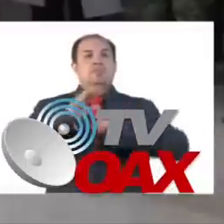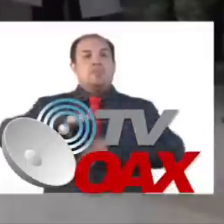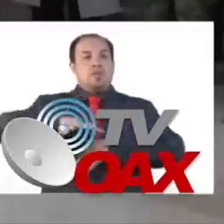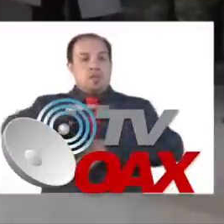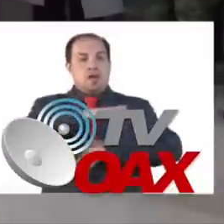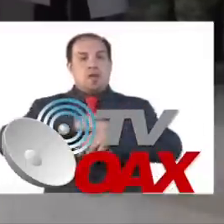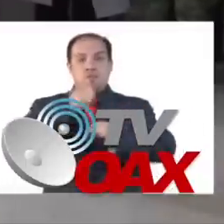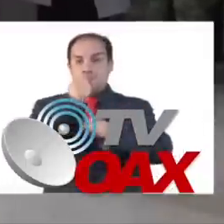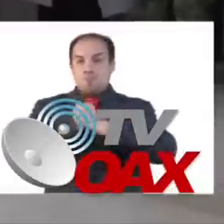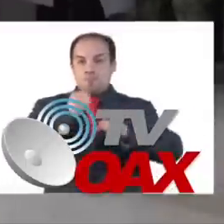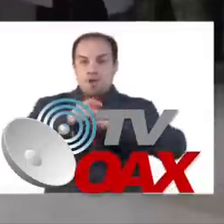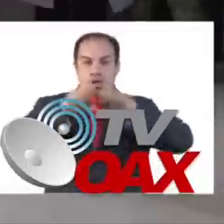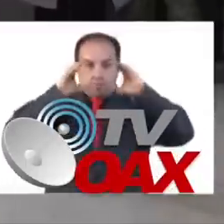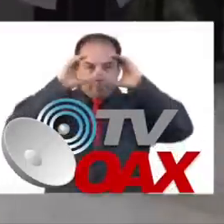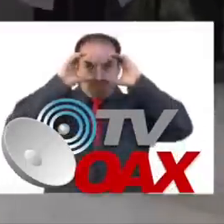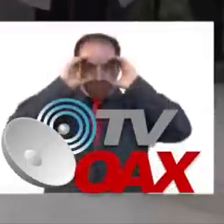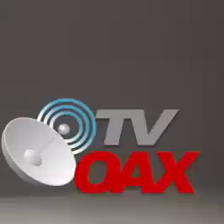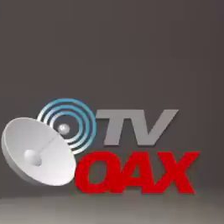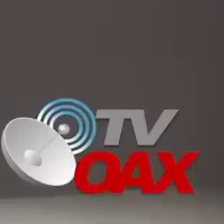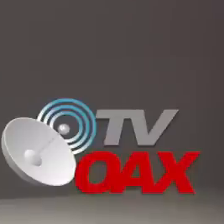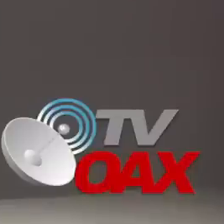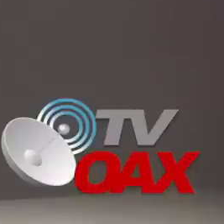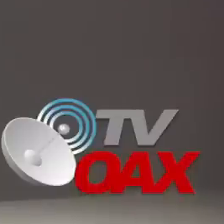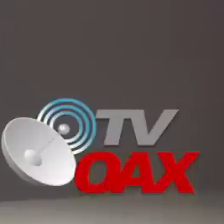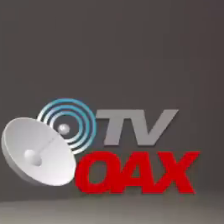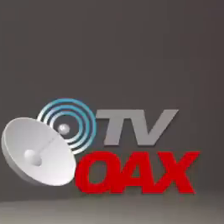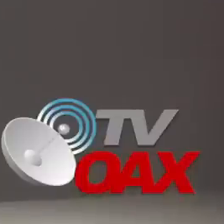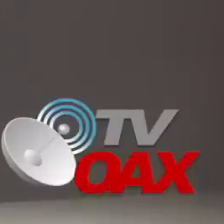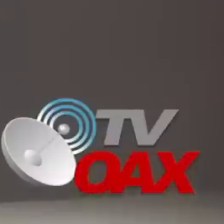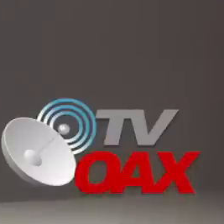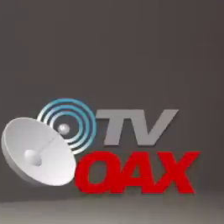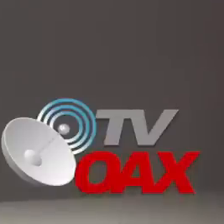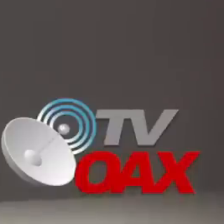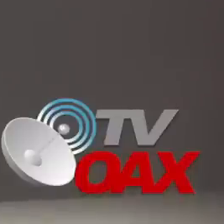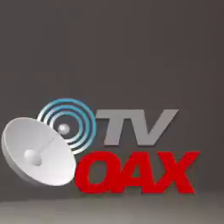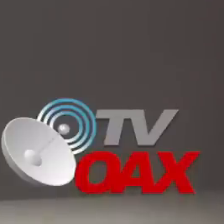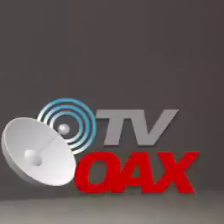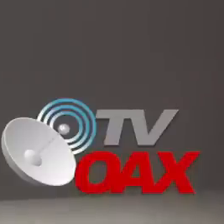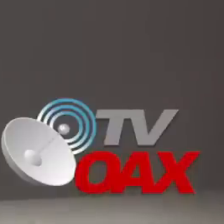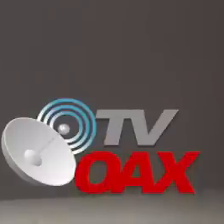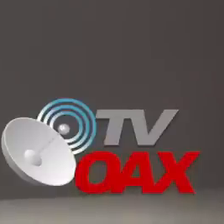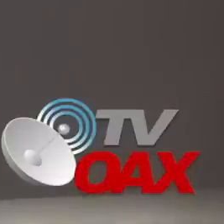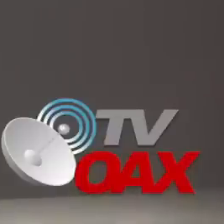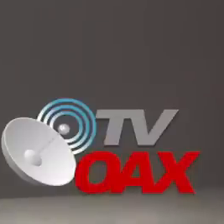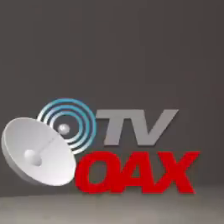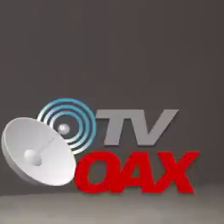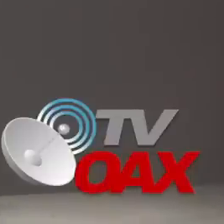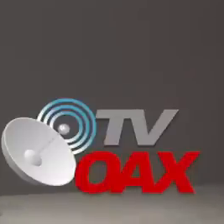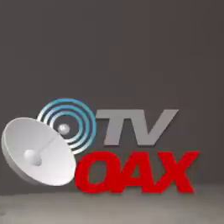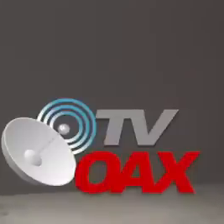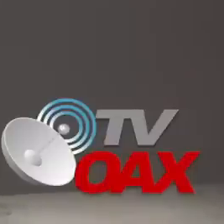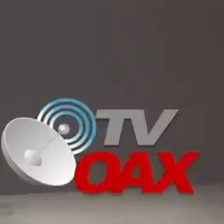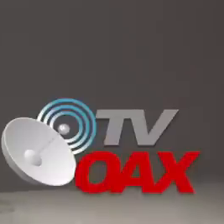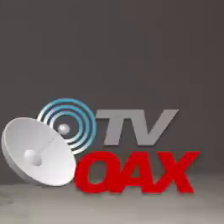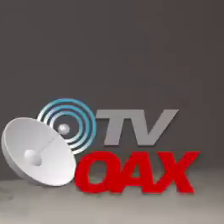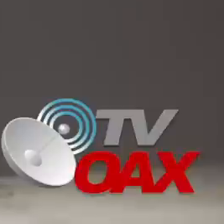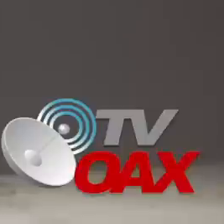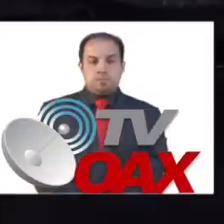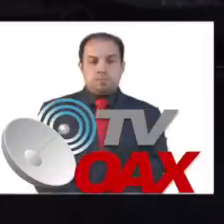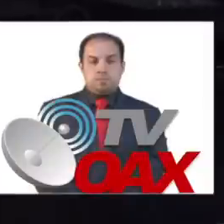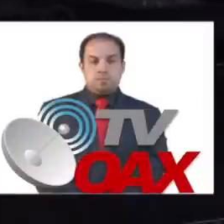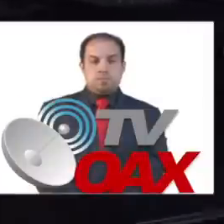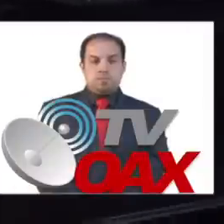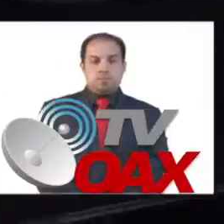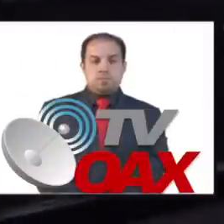Inauguran en la Ciudad de México el primer centro de realidad virtual exclusivamente para policías.